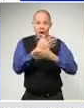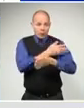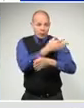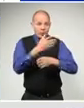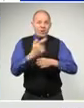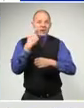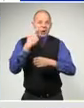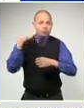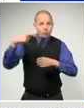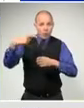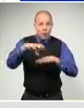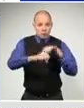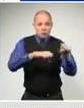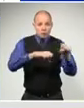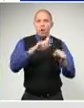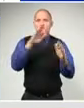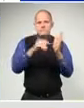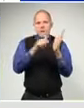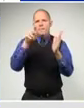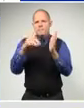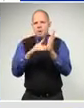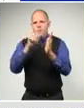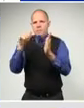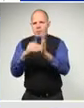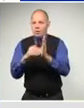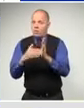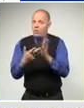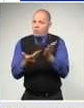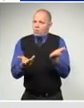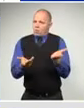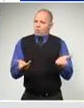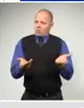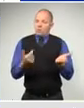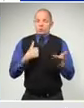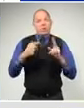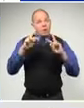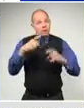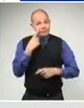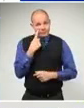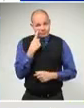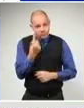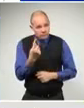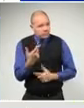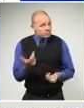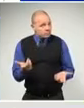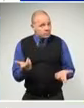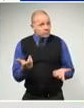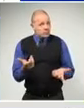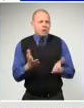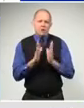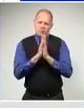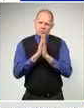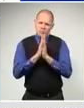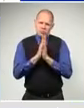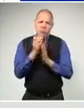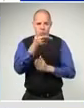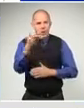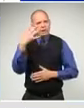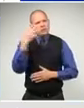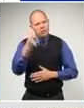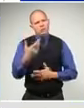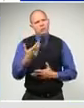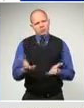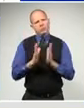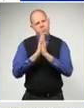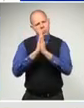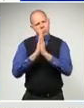tienen ustedes la cifra. Y lo decimos con énfasis para que sepamos todavía las